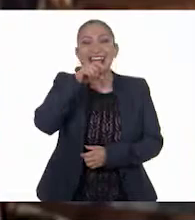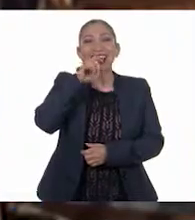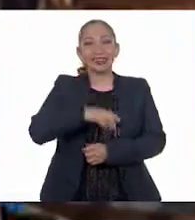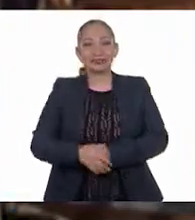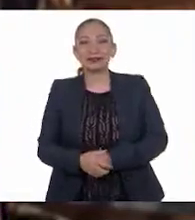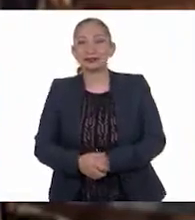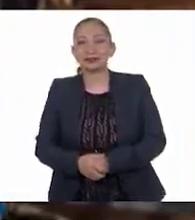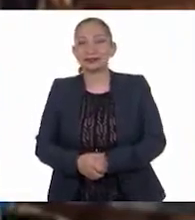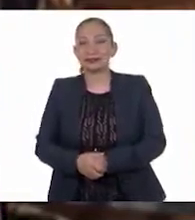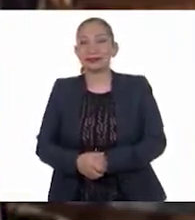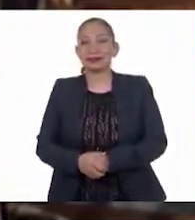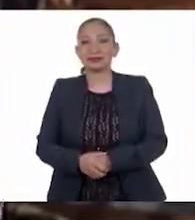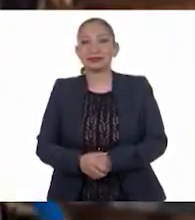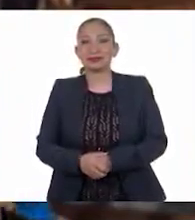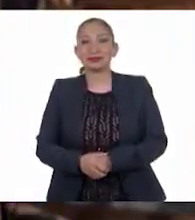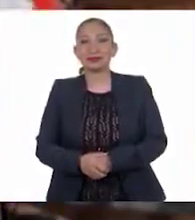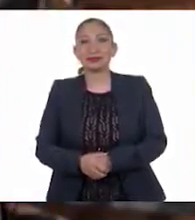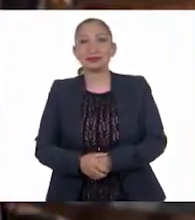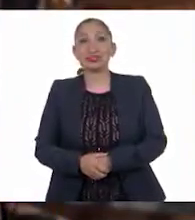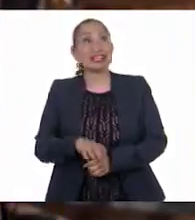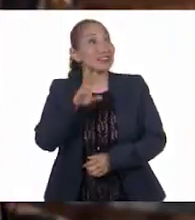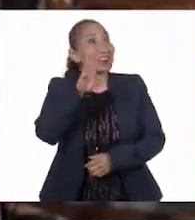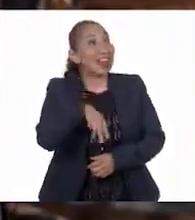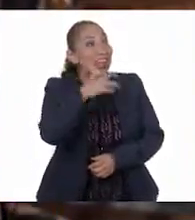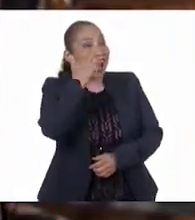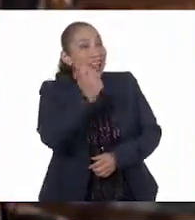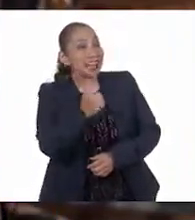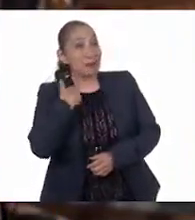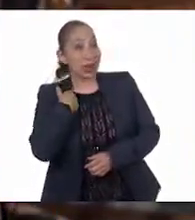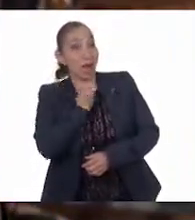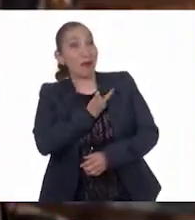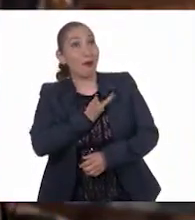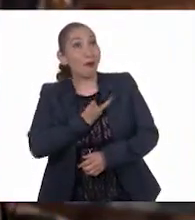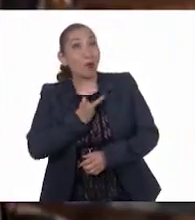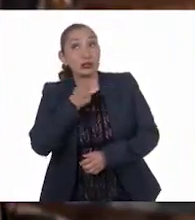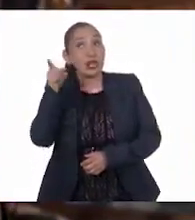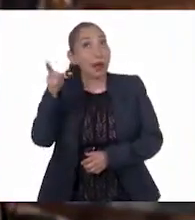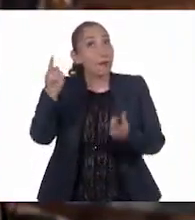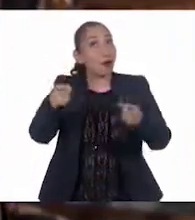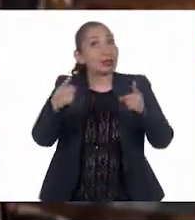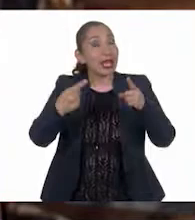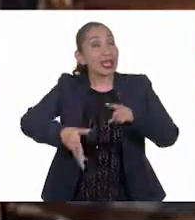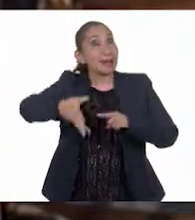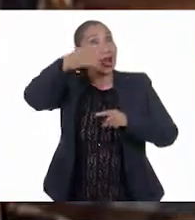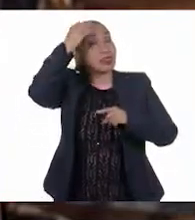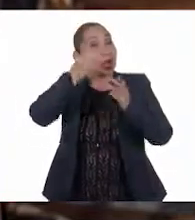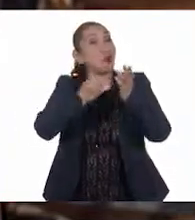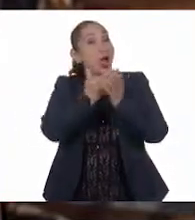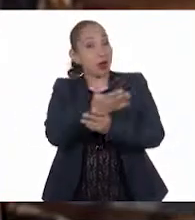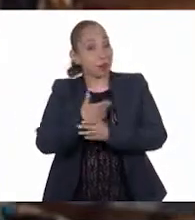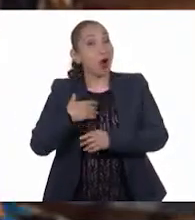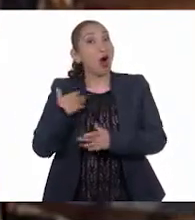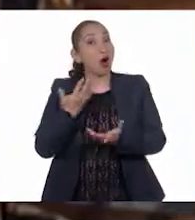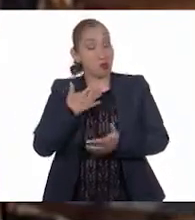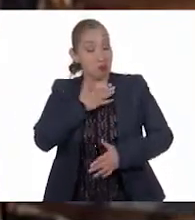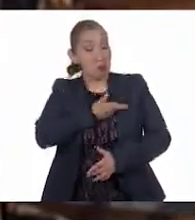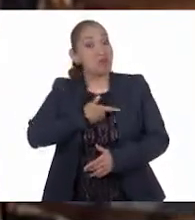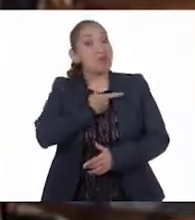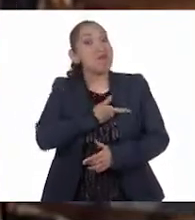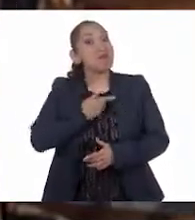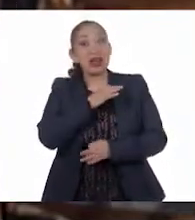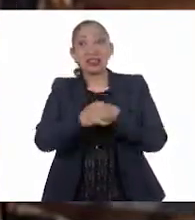¡Ah, ah, ah! Y tenía razón, disfrutar de la música y aprender algo nuevo es muy